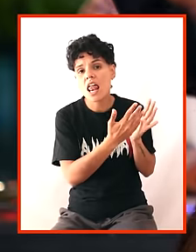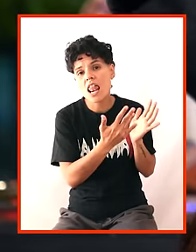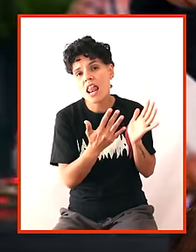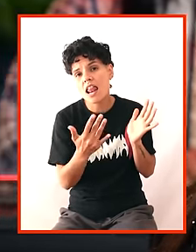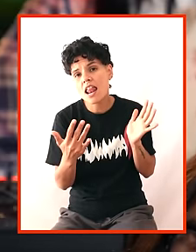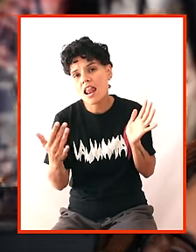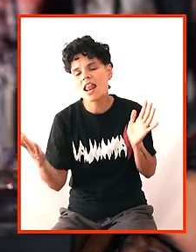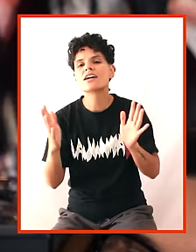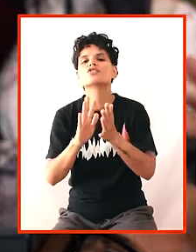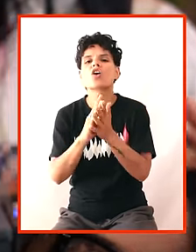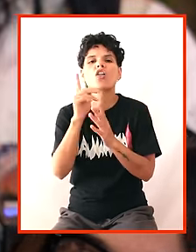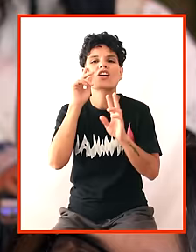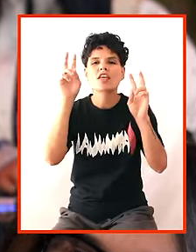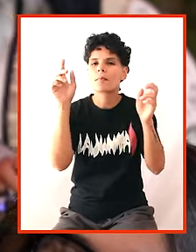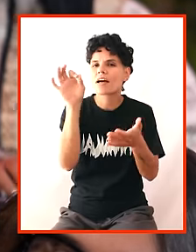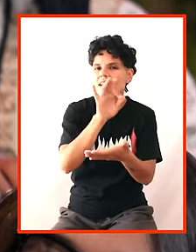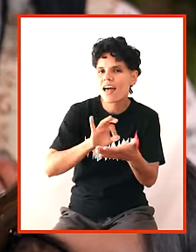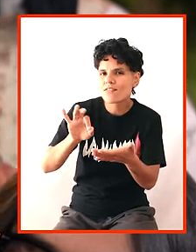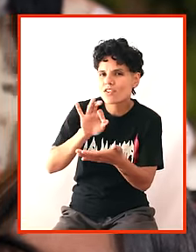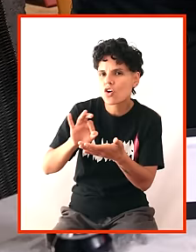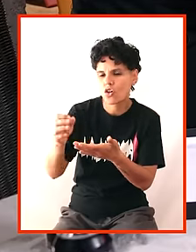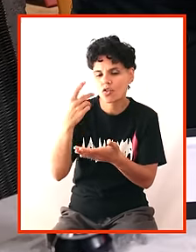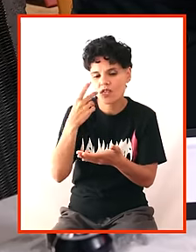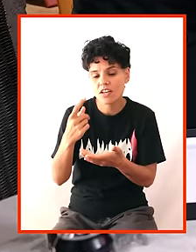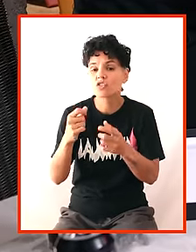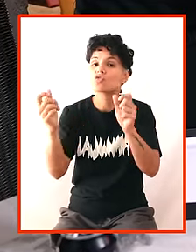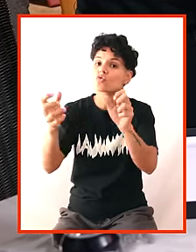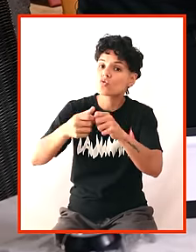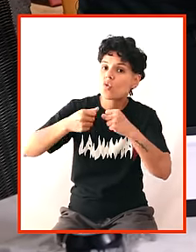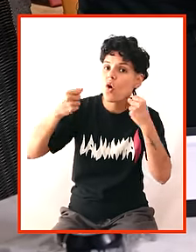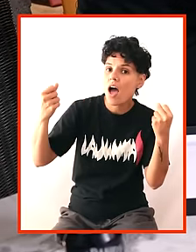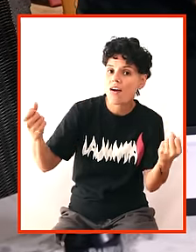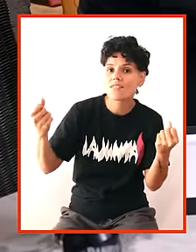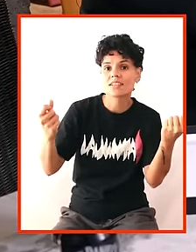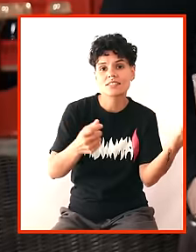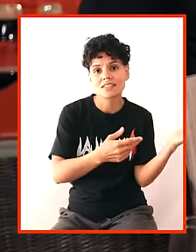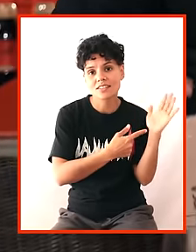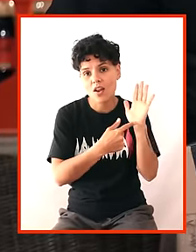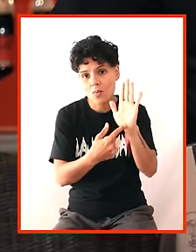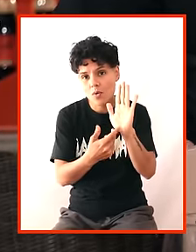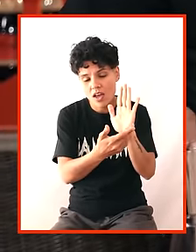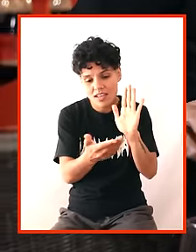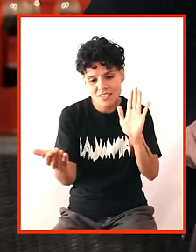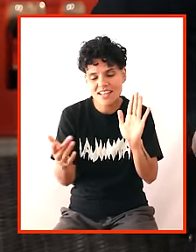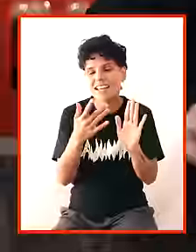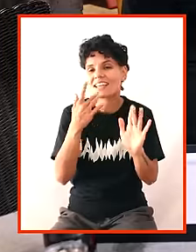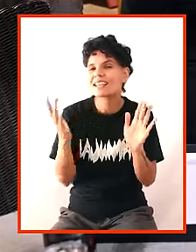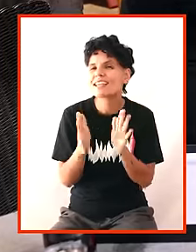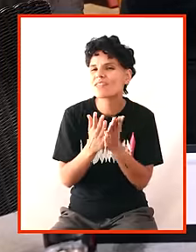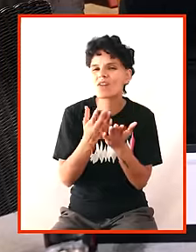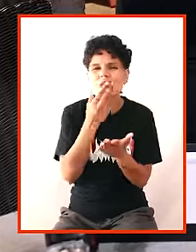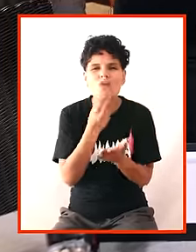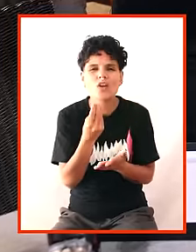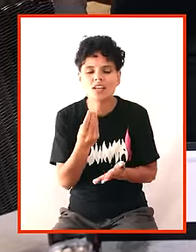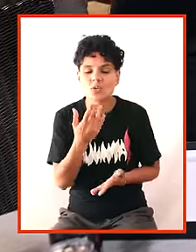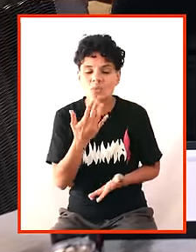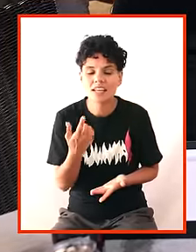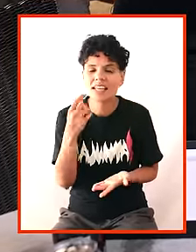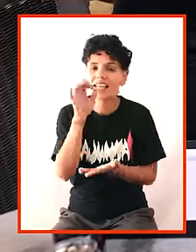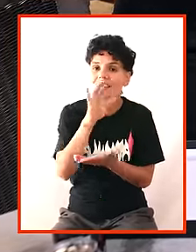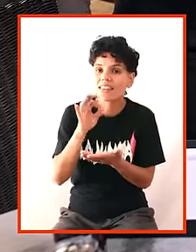hemos pegado conversando está ahí en forma gráfica. Y lo bonito, si lo abres y se lo muestra a la gente acá, lo bueno que tiene el libro es